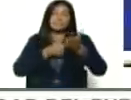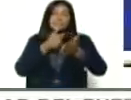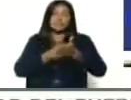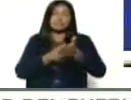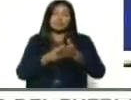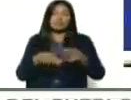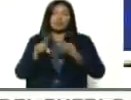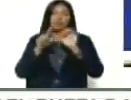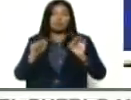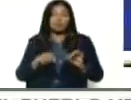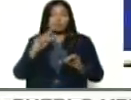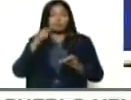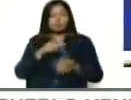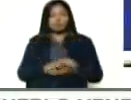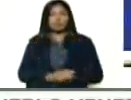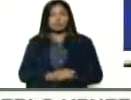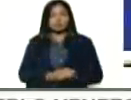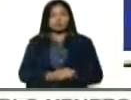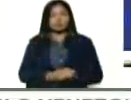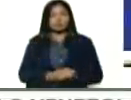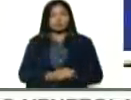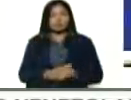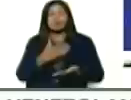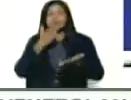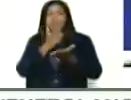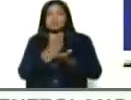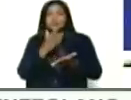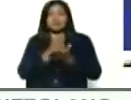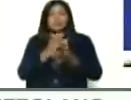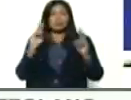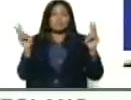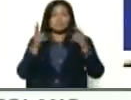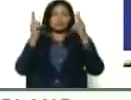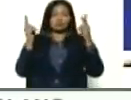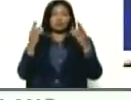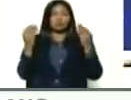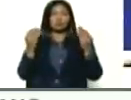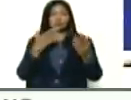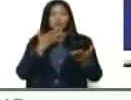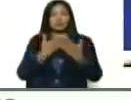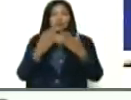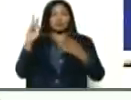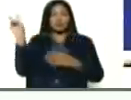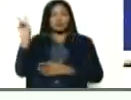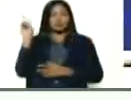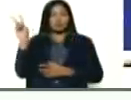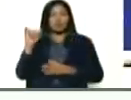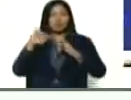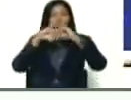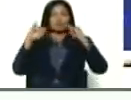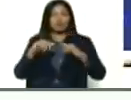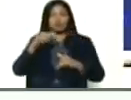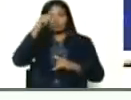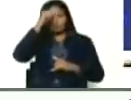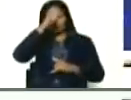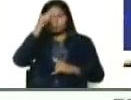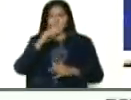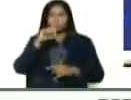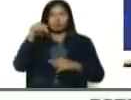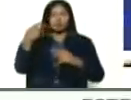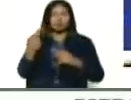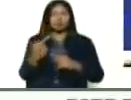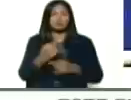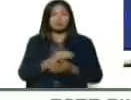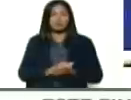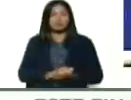combate y siempre en victorias muchas gracias venezuela feliz domingo nos vemos en la